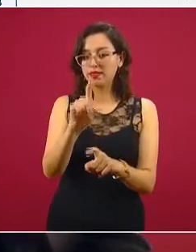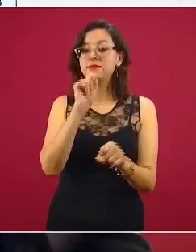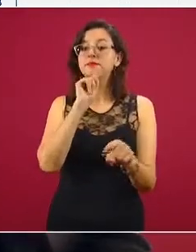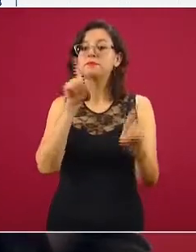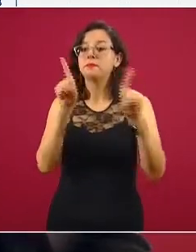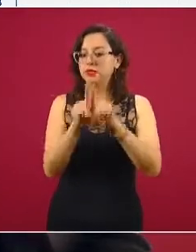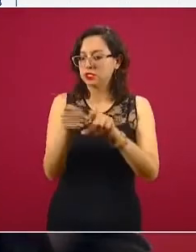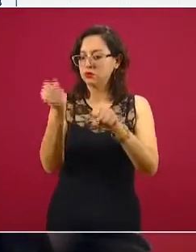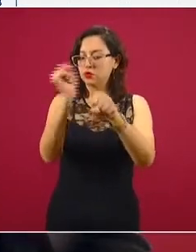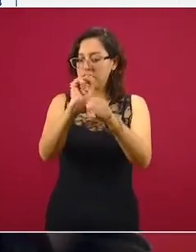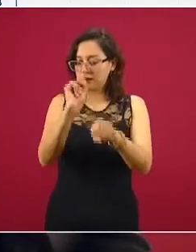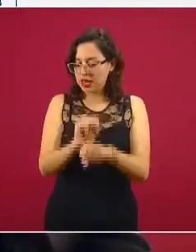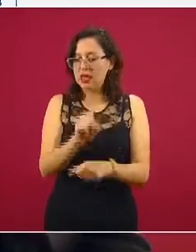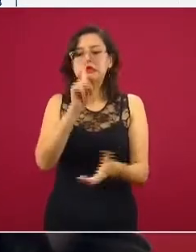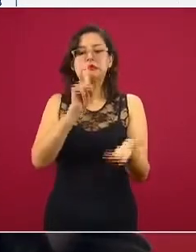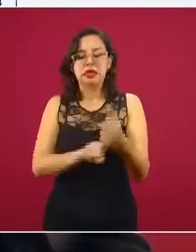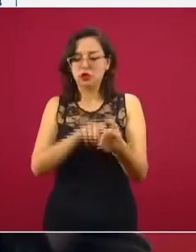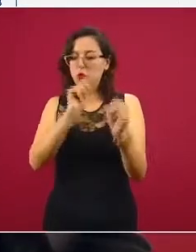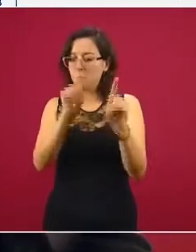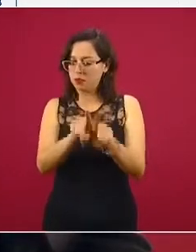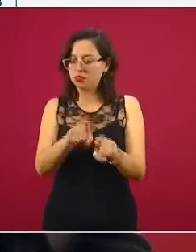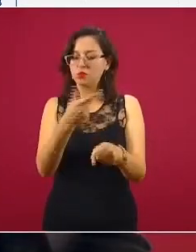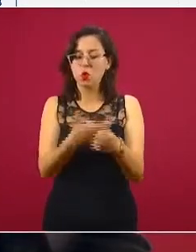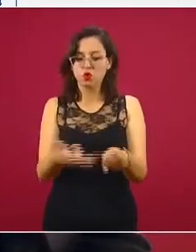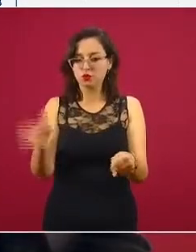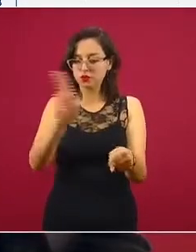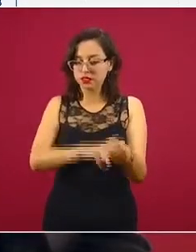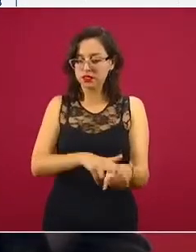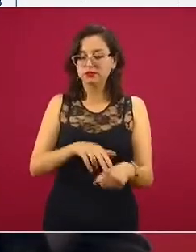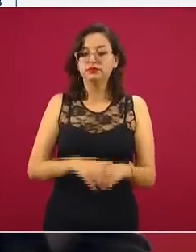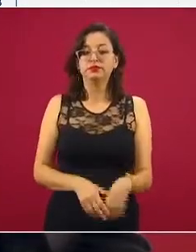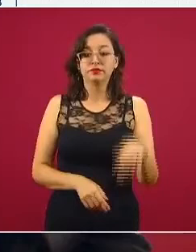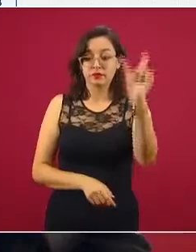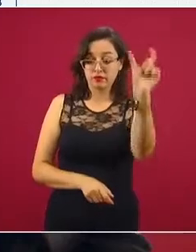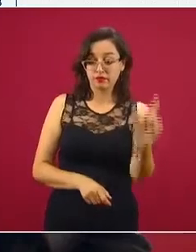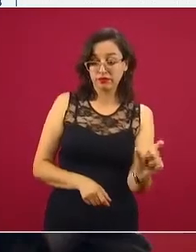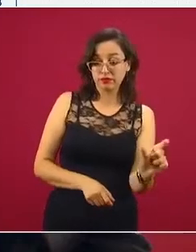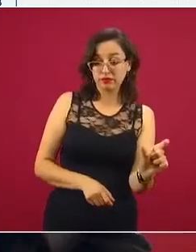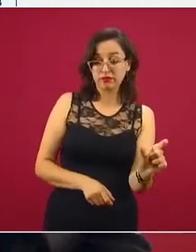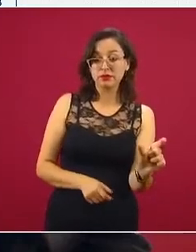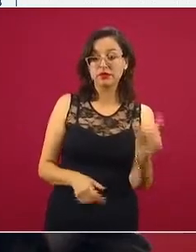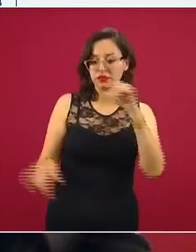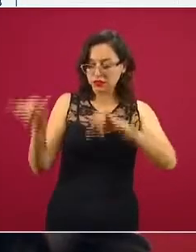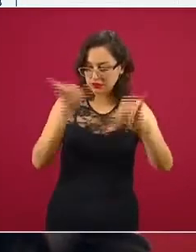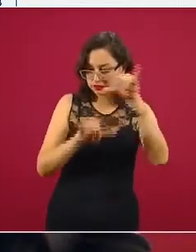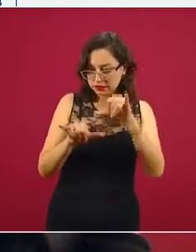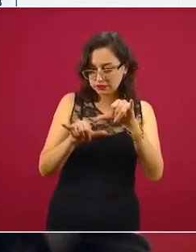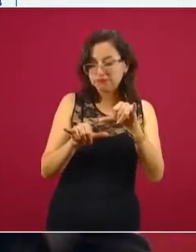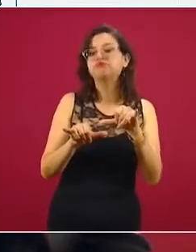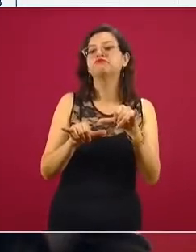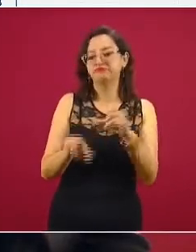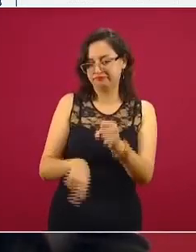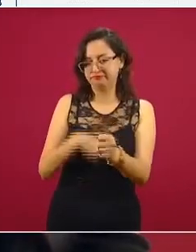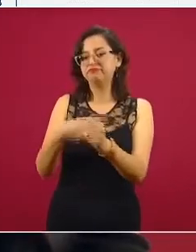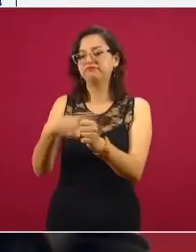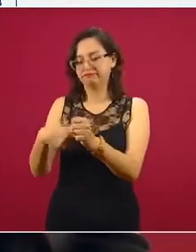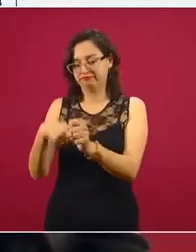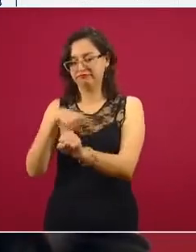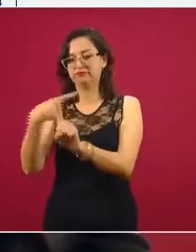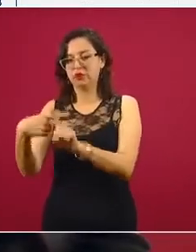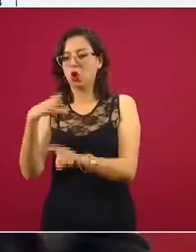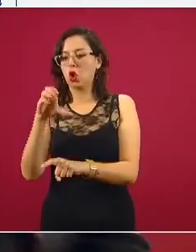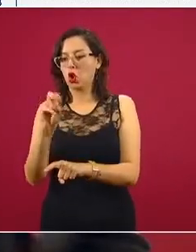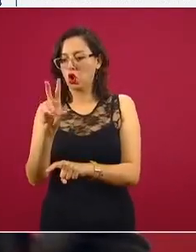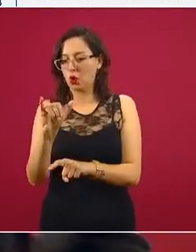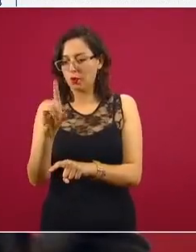mismas unidades. Es decir, de estos se les hizo diagnóstico y encontramos estos positivos, diagnóstico